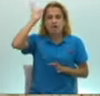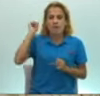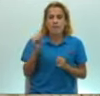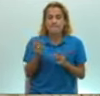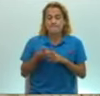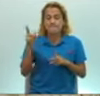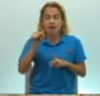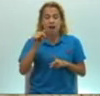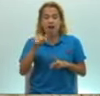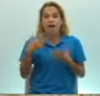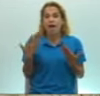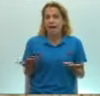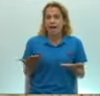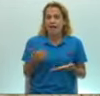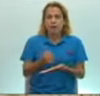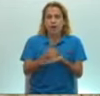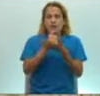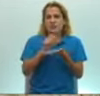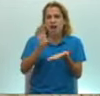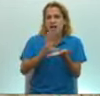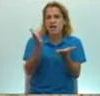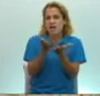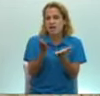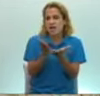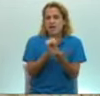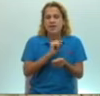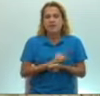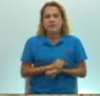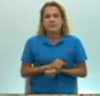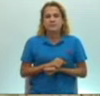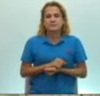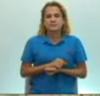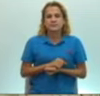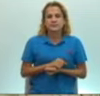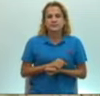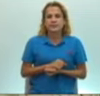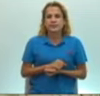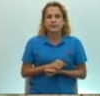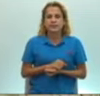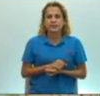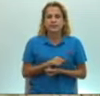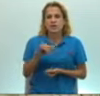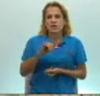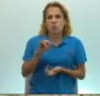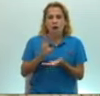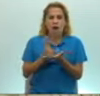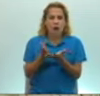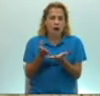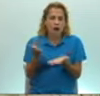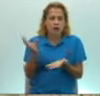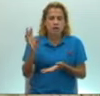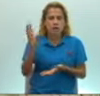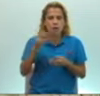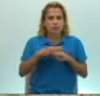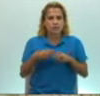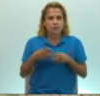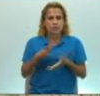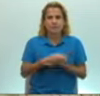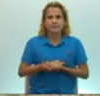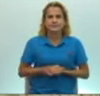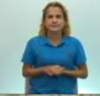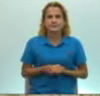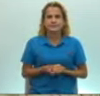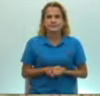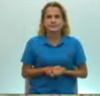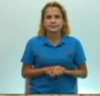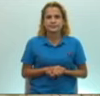Roma durante este periodo. Para ello, repito, pueden auxiliarse del libro de lecturas complementarias y también de su libro